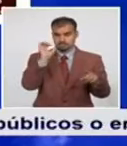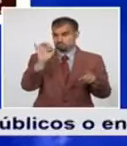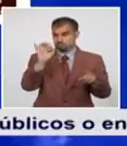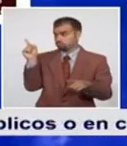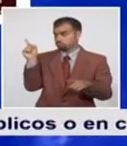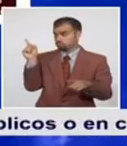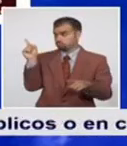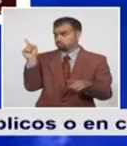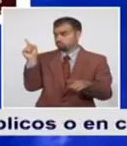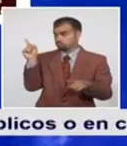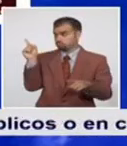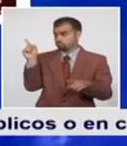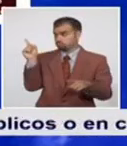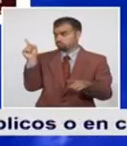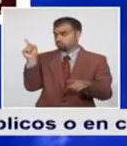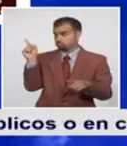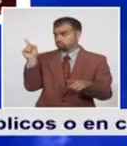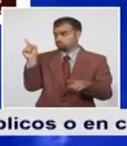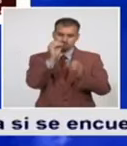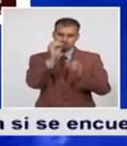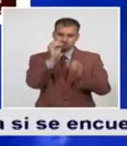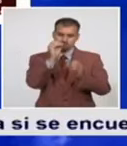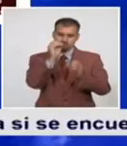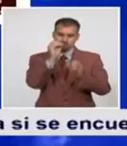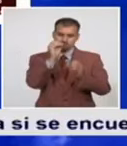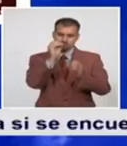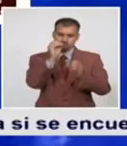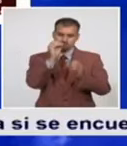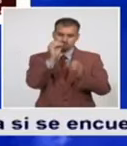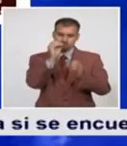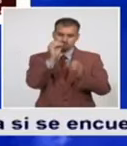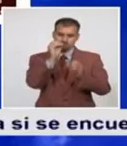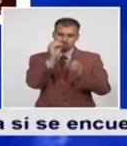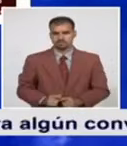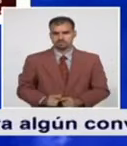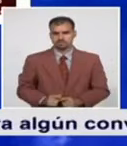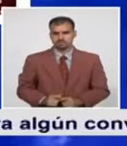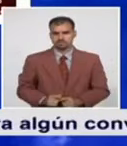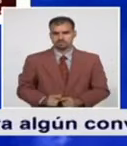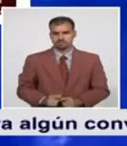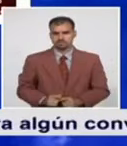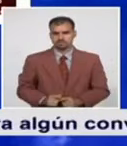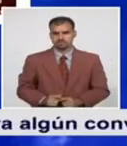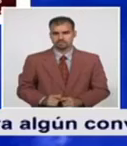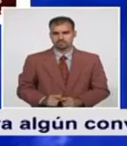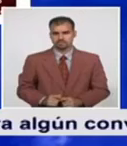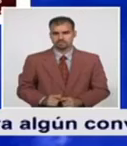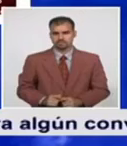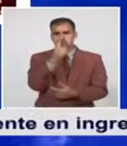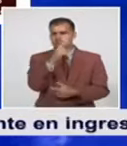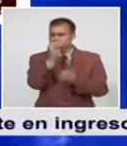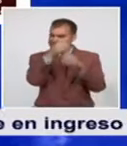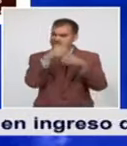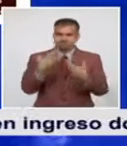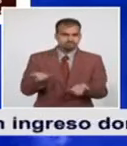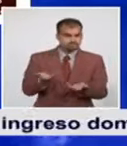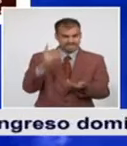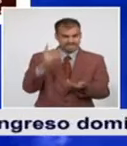se procesaron muestras en el día de ayer. El mayor número, como es natural, por la complejidad